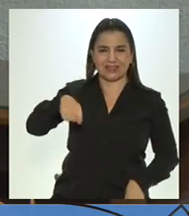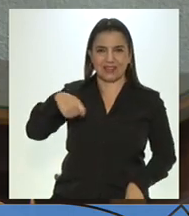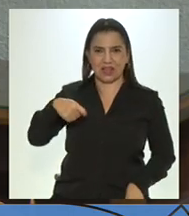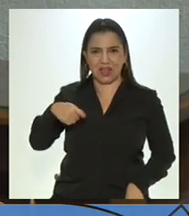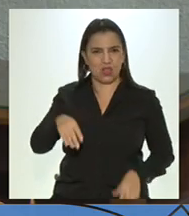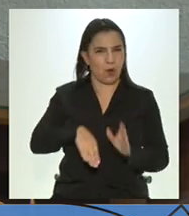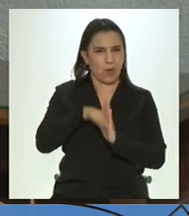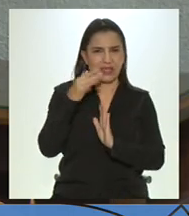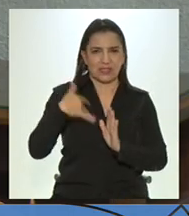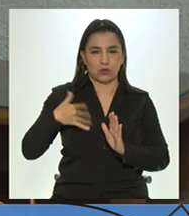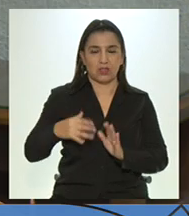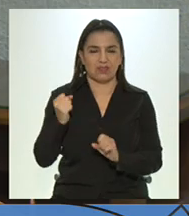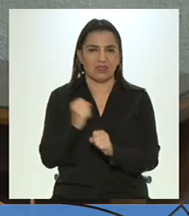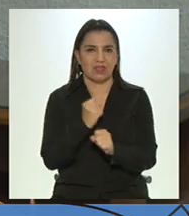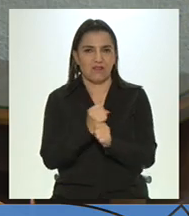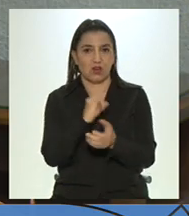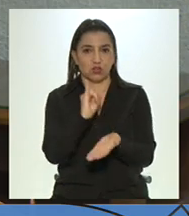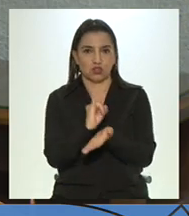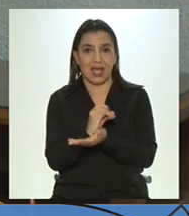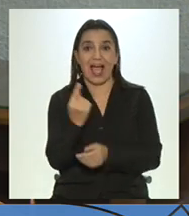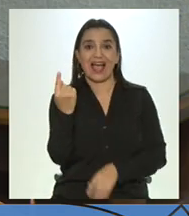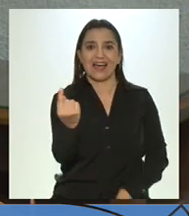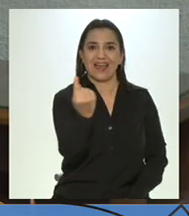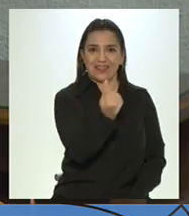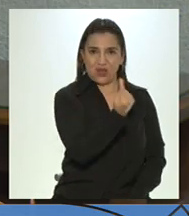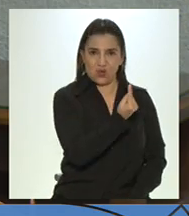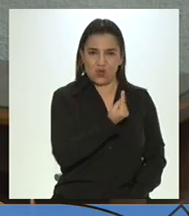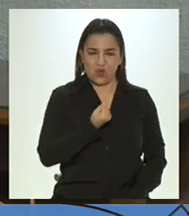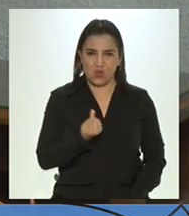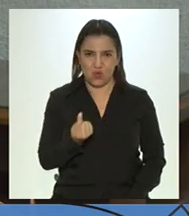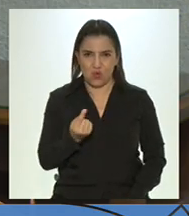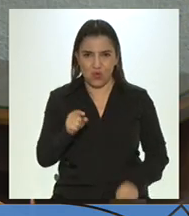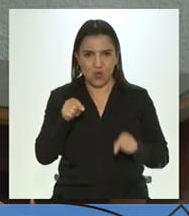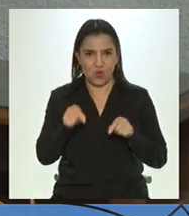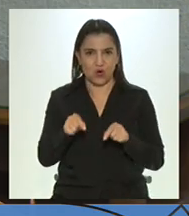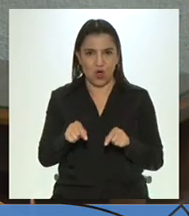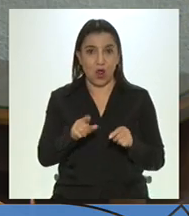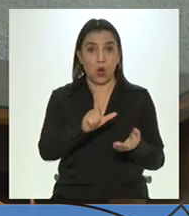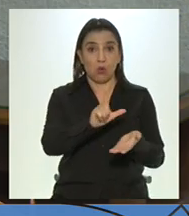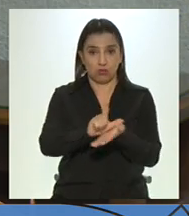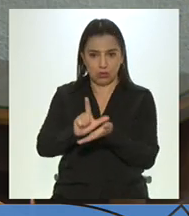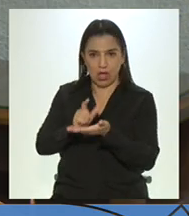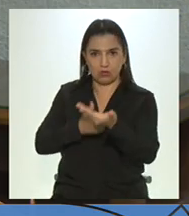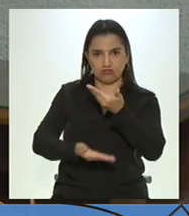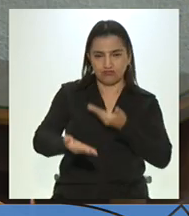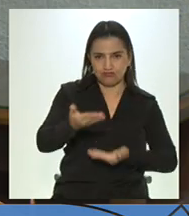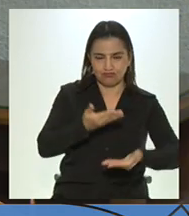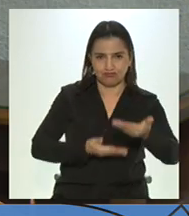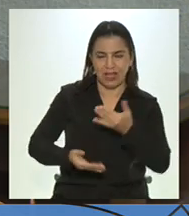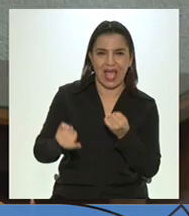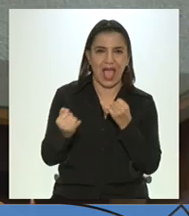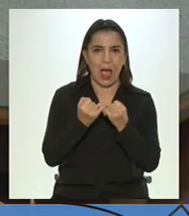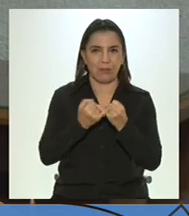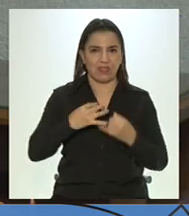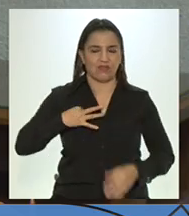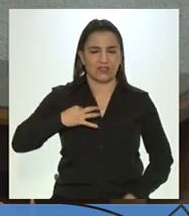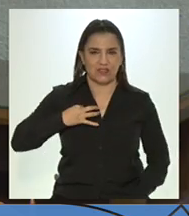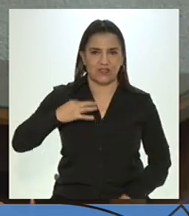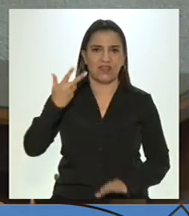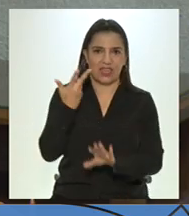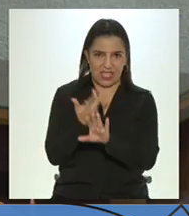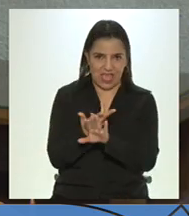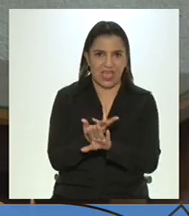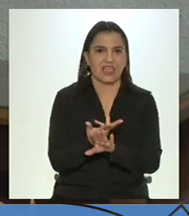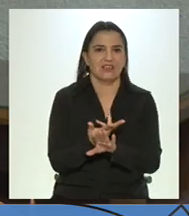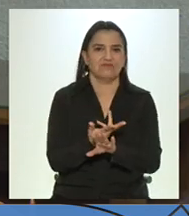institucional asignada a cada cual a partir de los espacios de colaboración y amistad cívica que demandan las chilenas